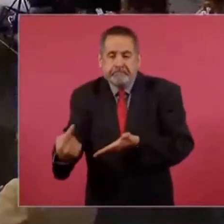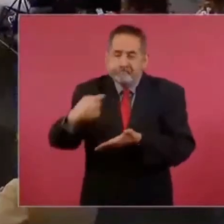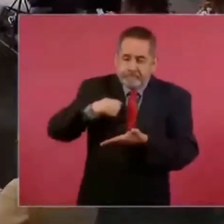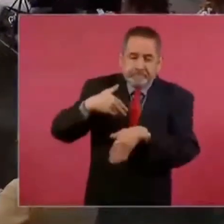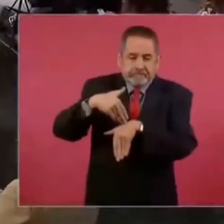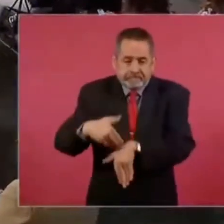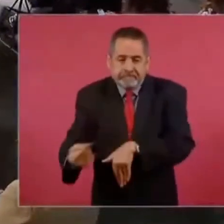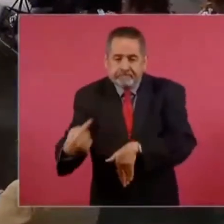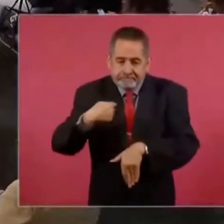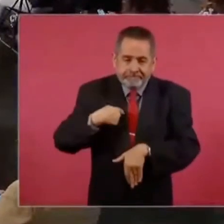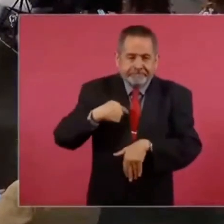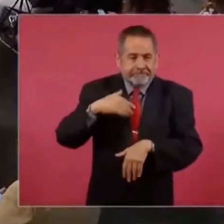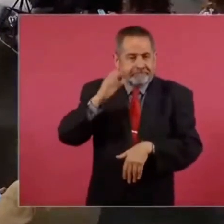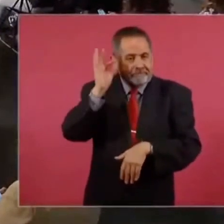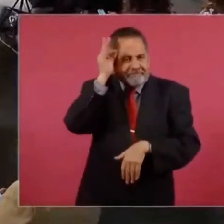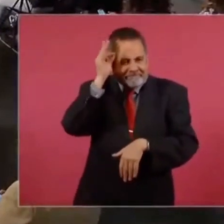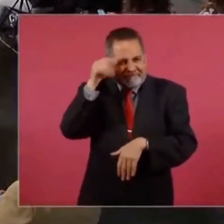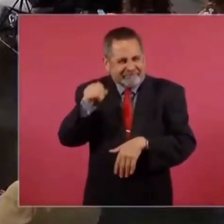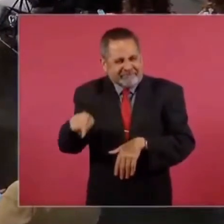pudo